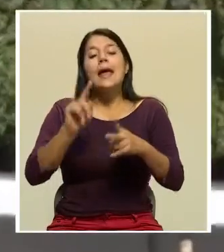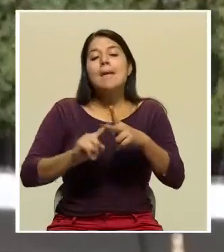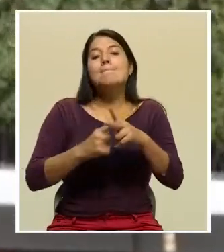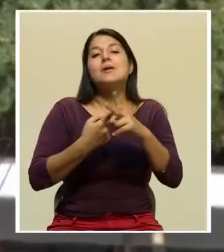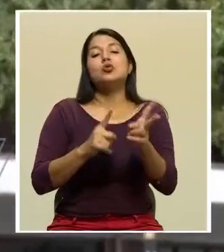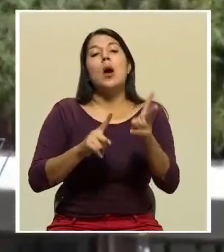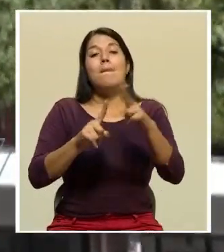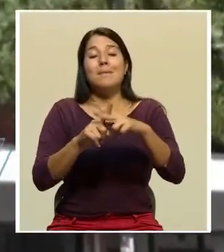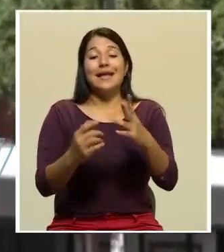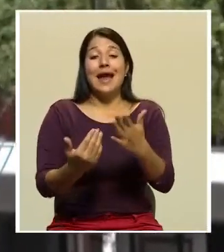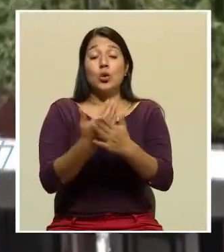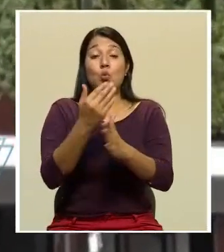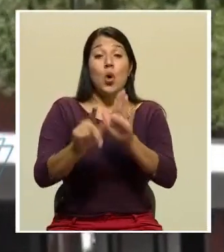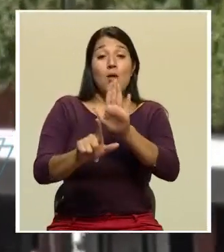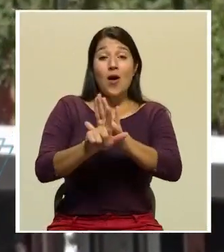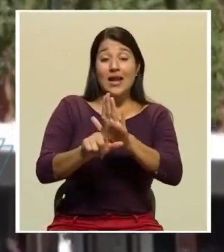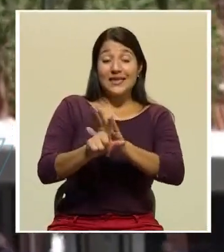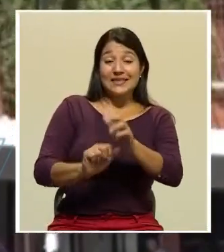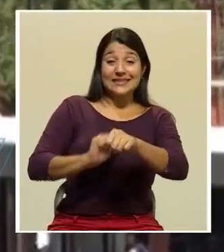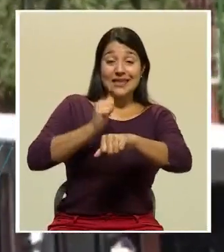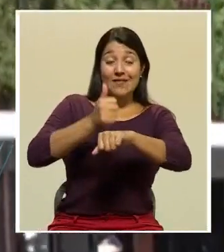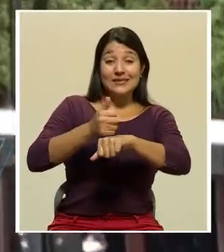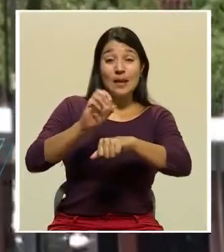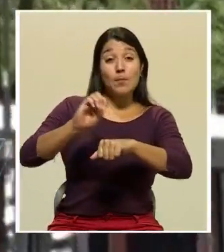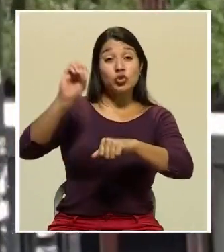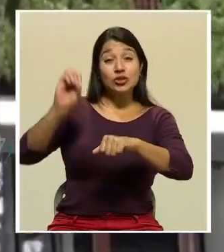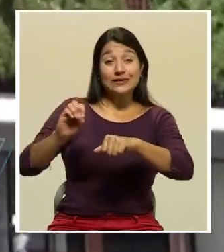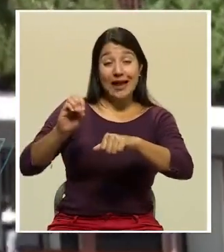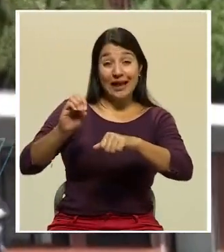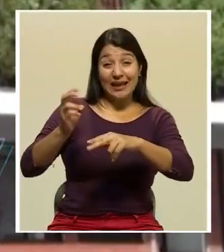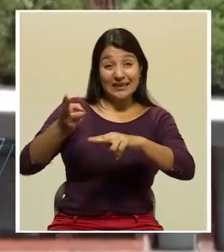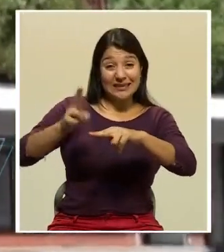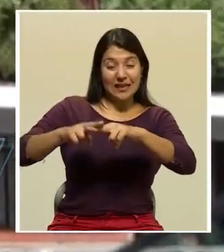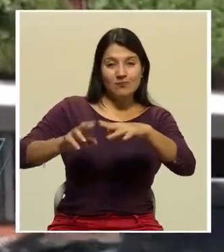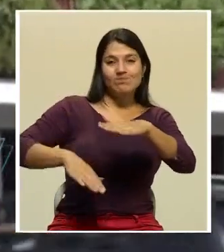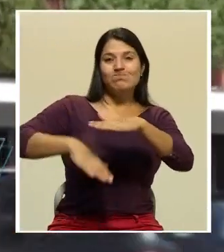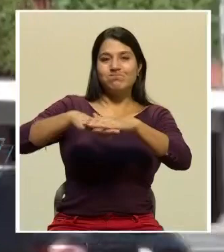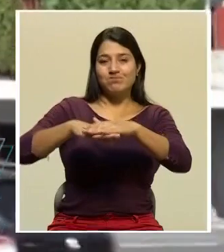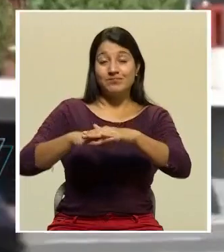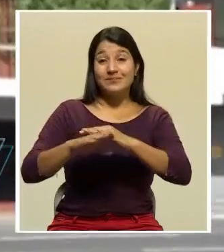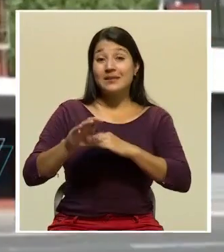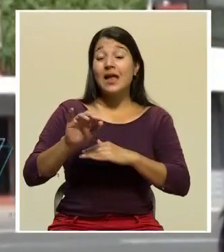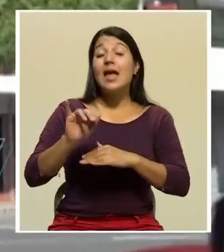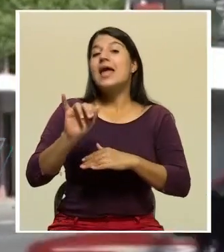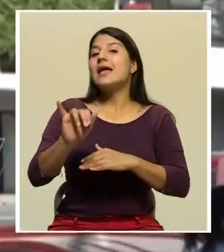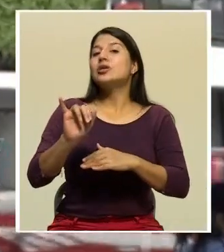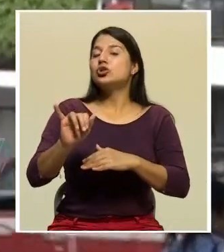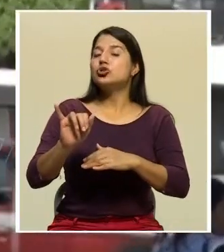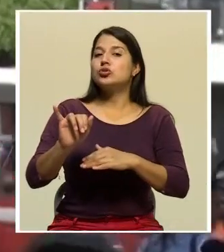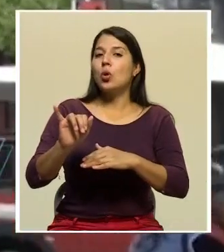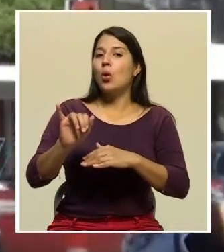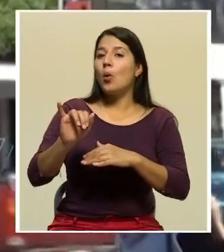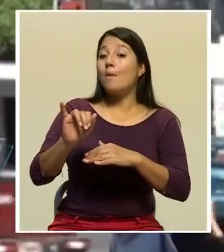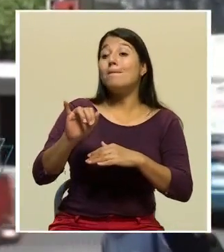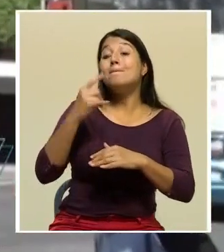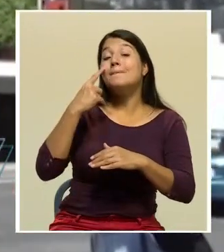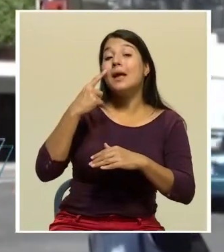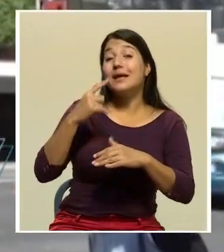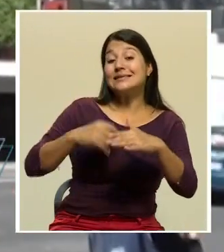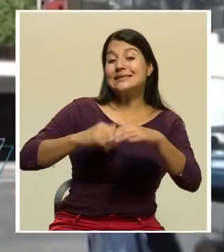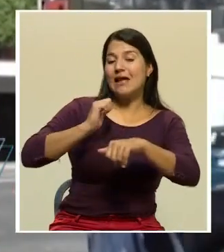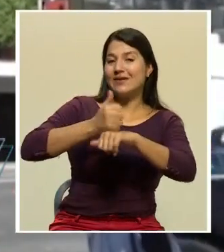Crediticia aprobada en junio anterior. Esta ley limita la posibilidad de empresas financieras a establecer una tasa abusiva a sus